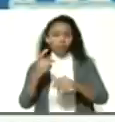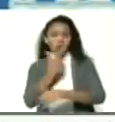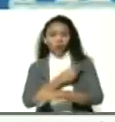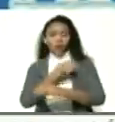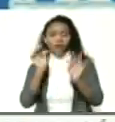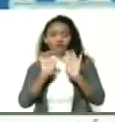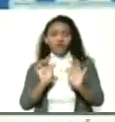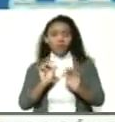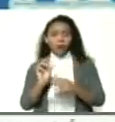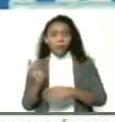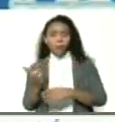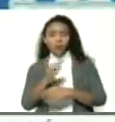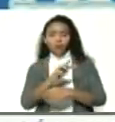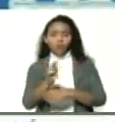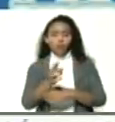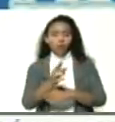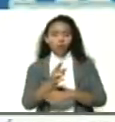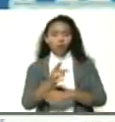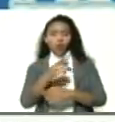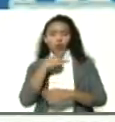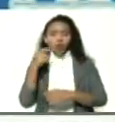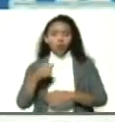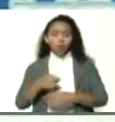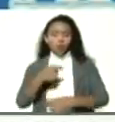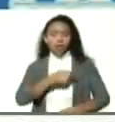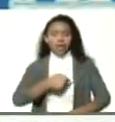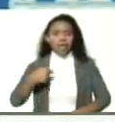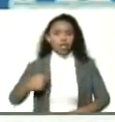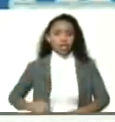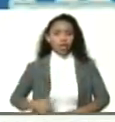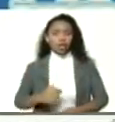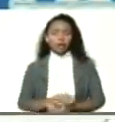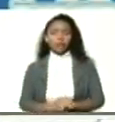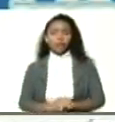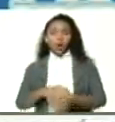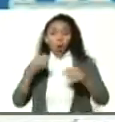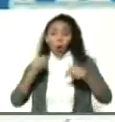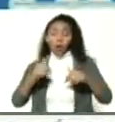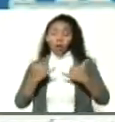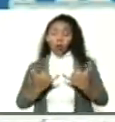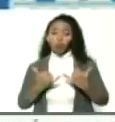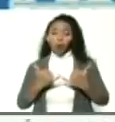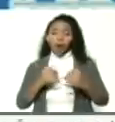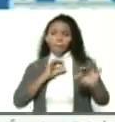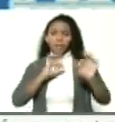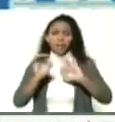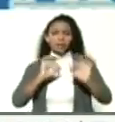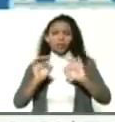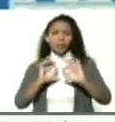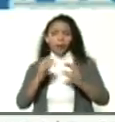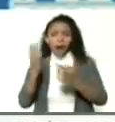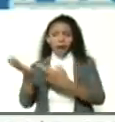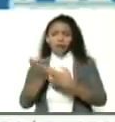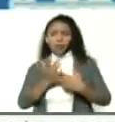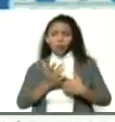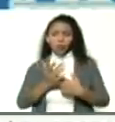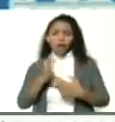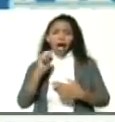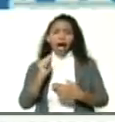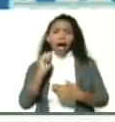vías bilaterales con Rusia, con China, ahorita actualmente preparándonos para recibir a la vacuna